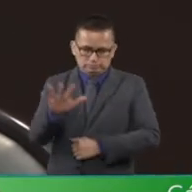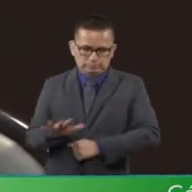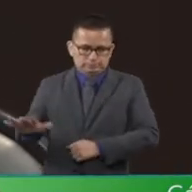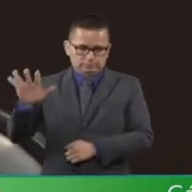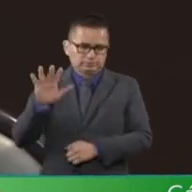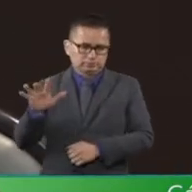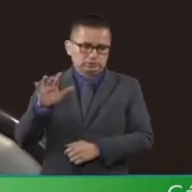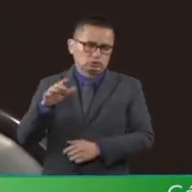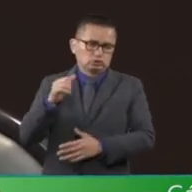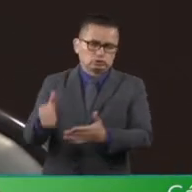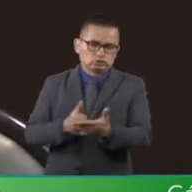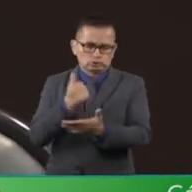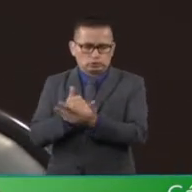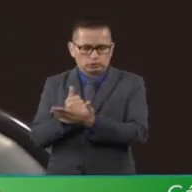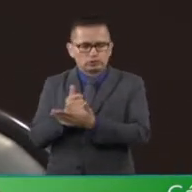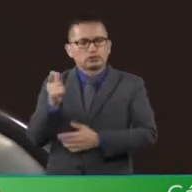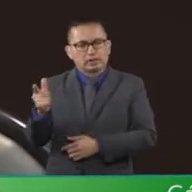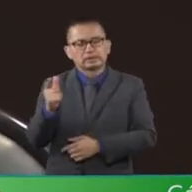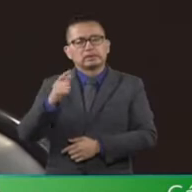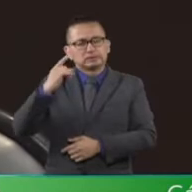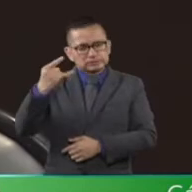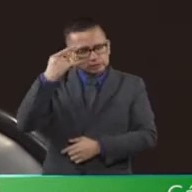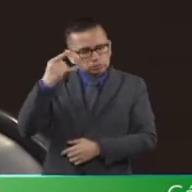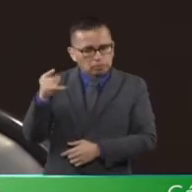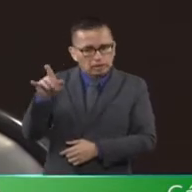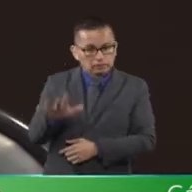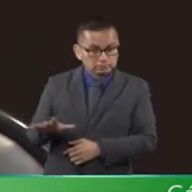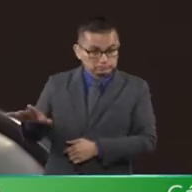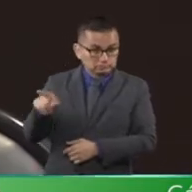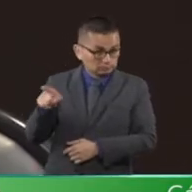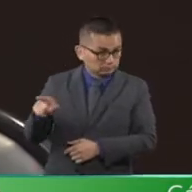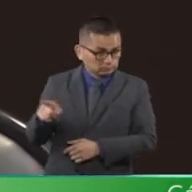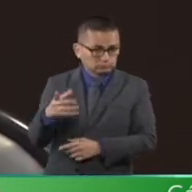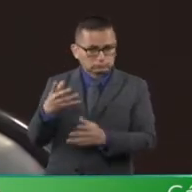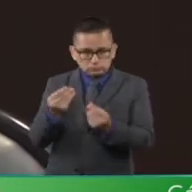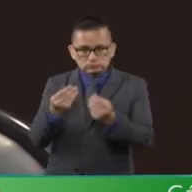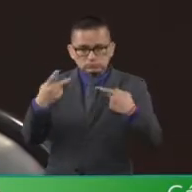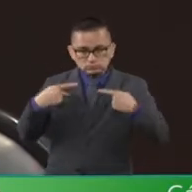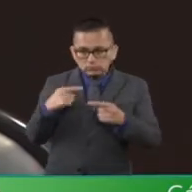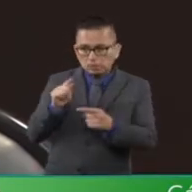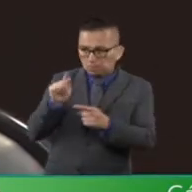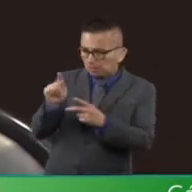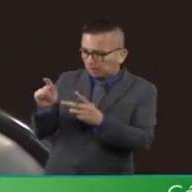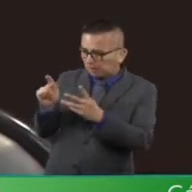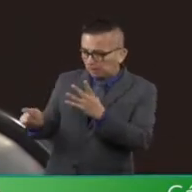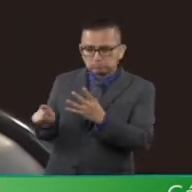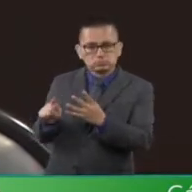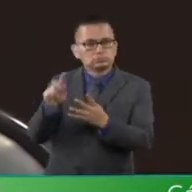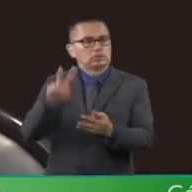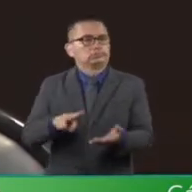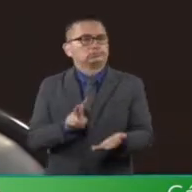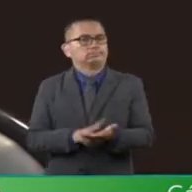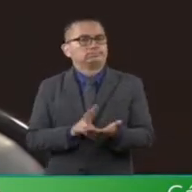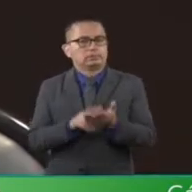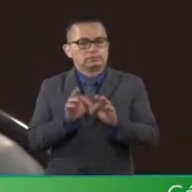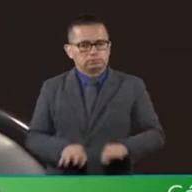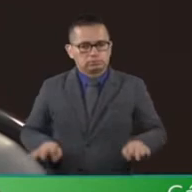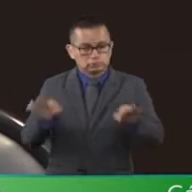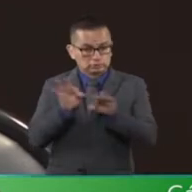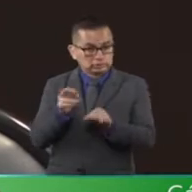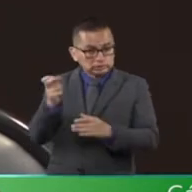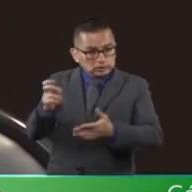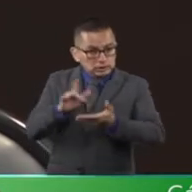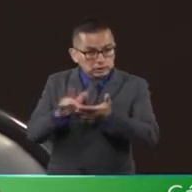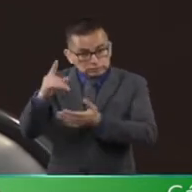caribeña de Ciudad de Chetumal todos ellos personajes sin los cuales no podíamos